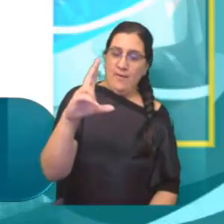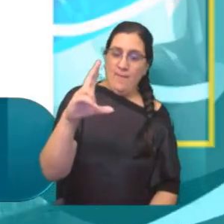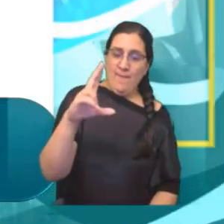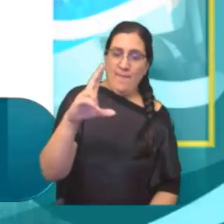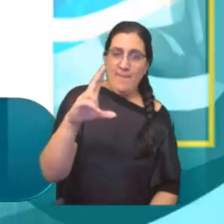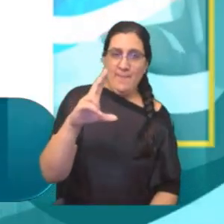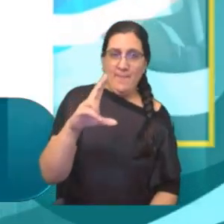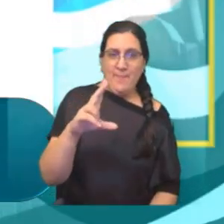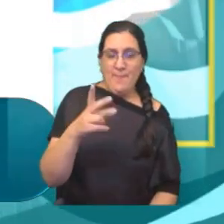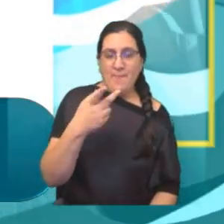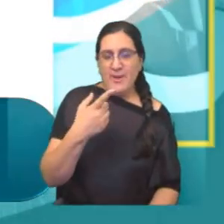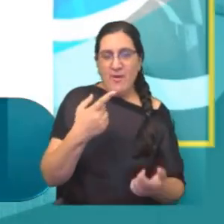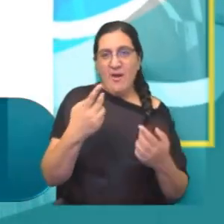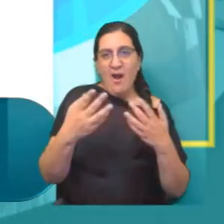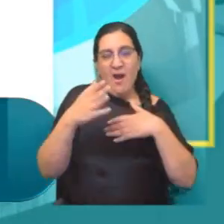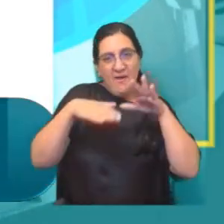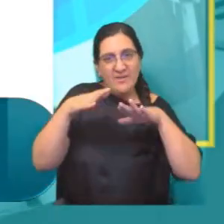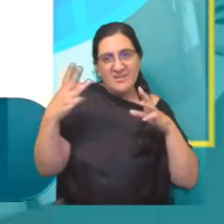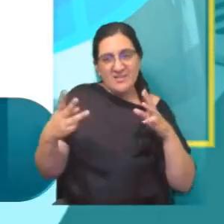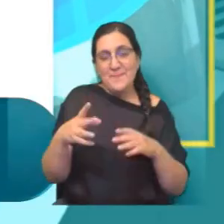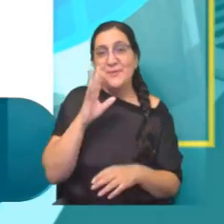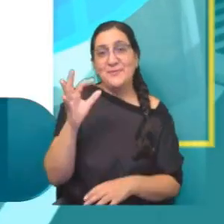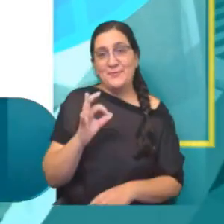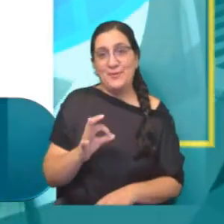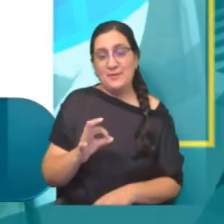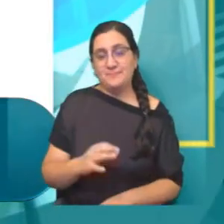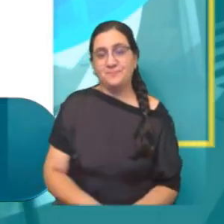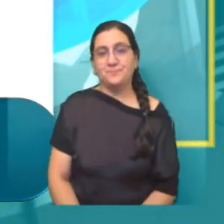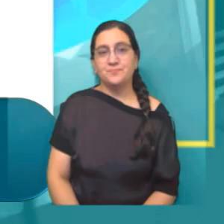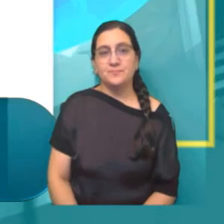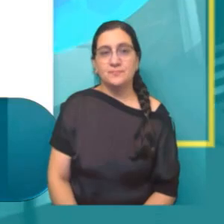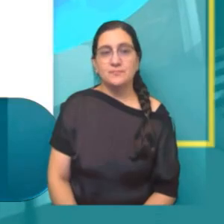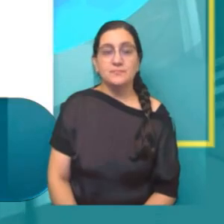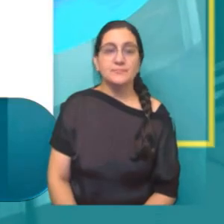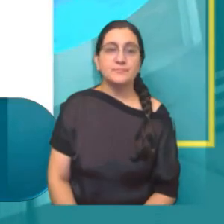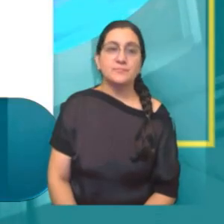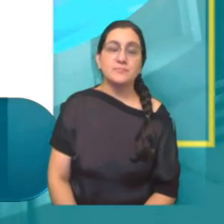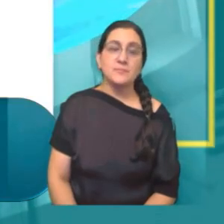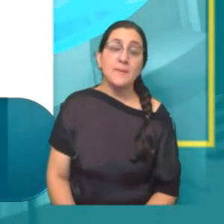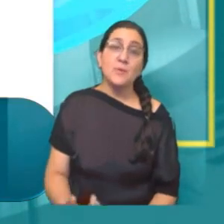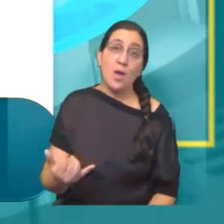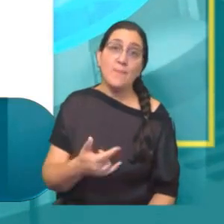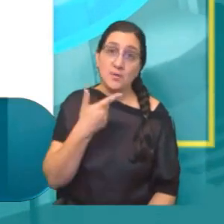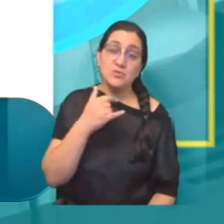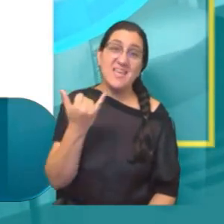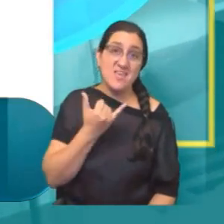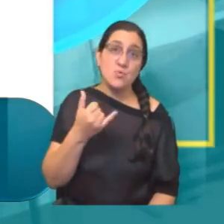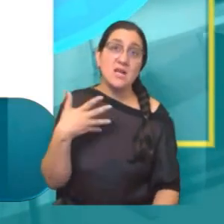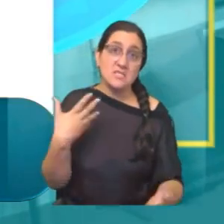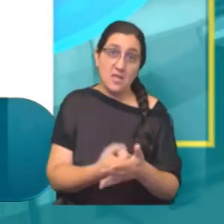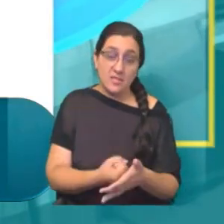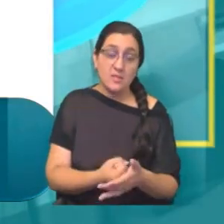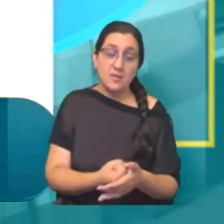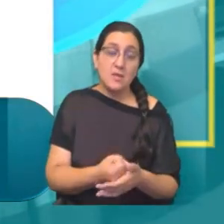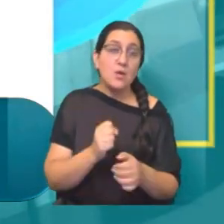frecuentemente es temporal, es algo temporal a corto plazo que pasa eso. Pero cuando hablamos a veces de accidentes, de secciones nerviosas de la mano,